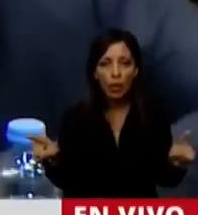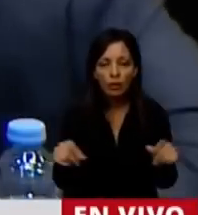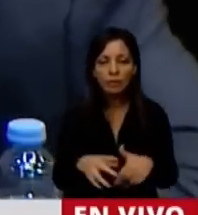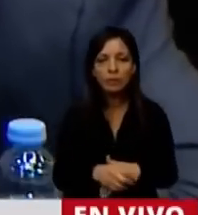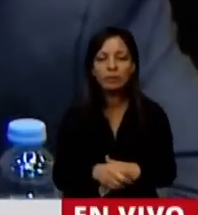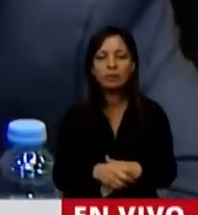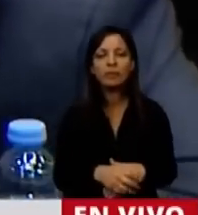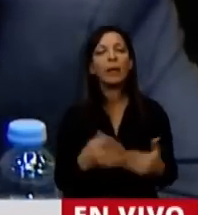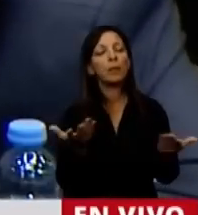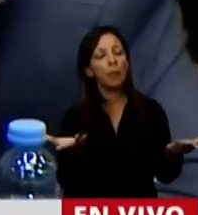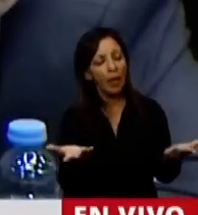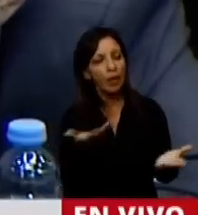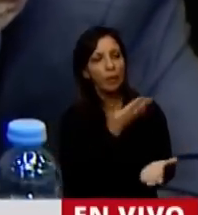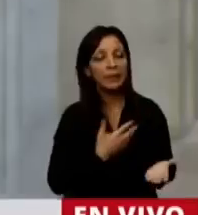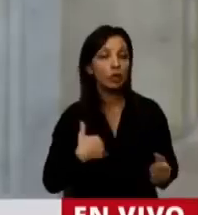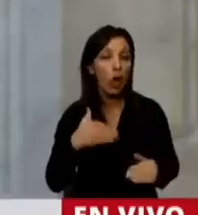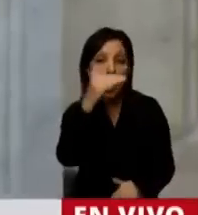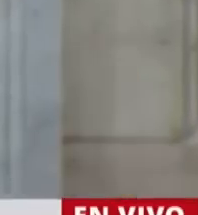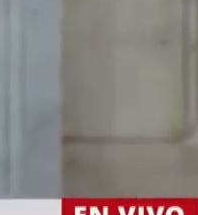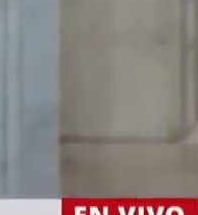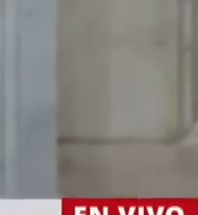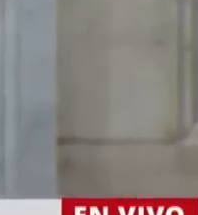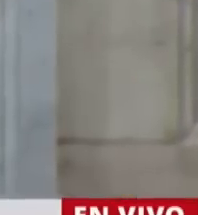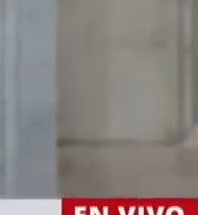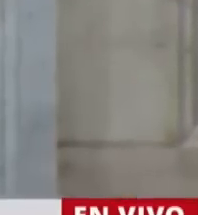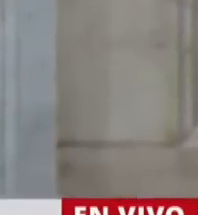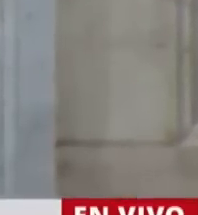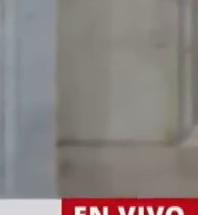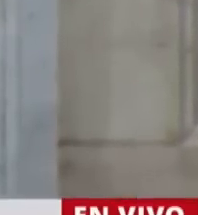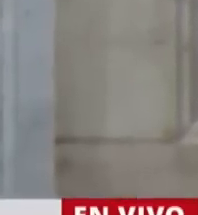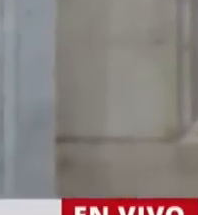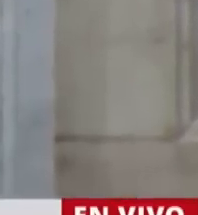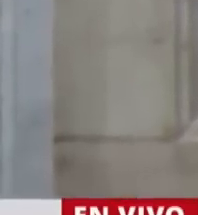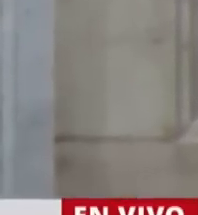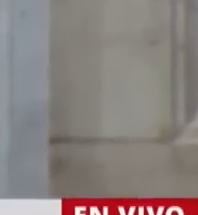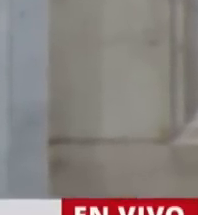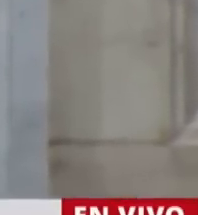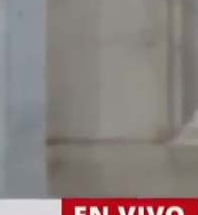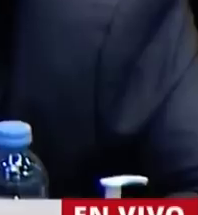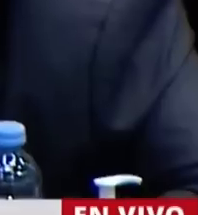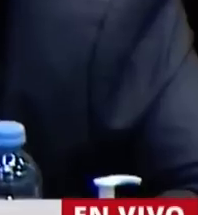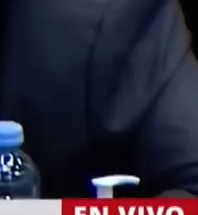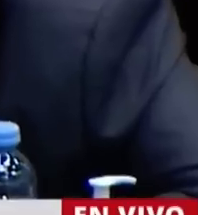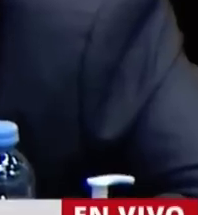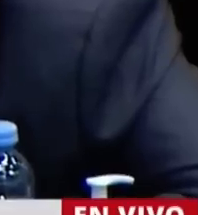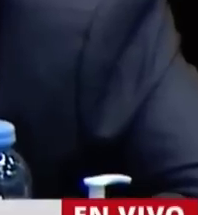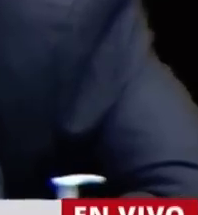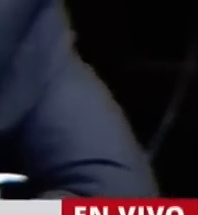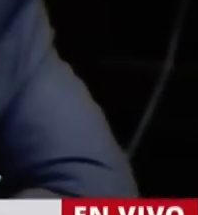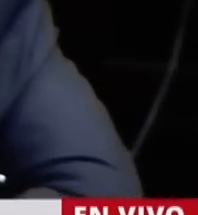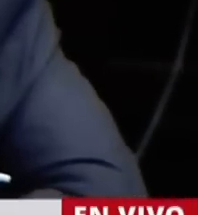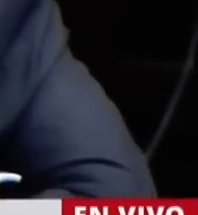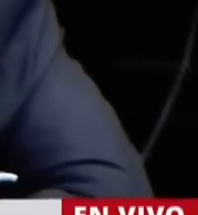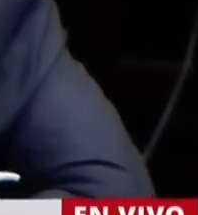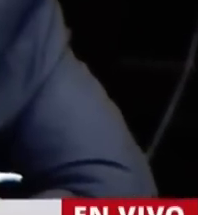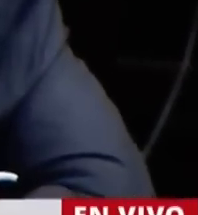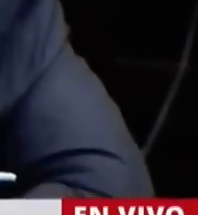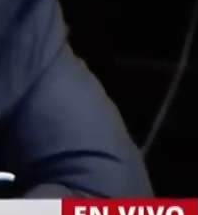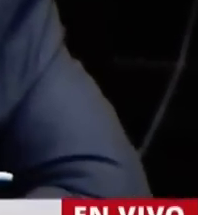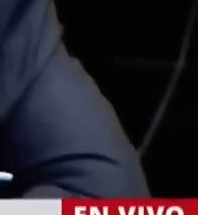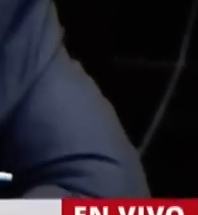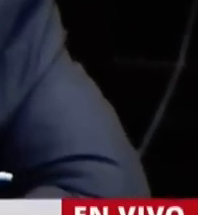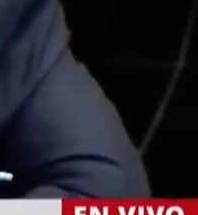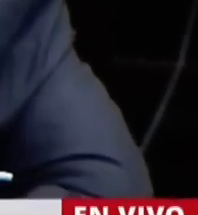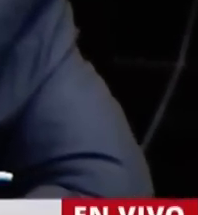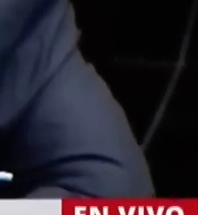Señor presidente, ya estoy harto de quienes han permitido el régimen de las sesiones virtuales y votado todo y